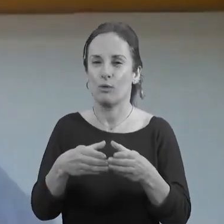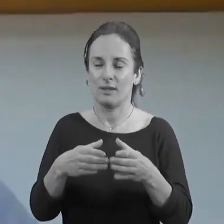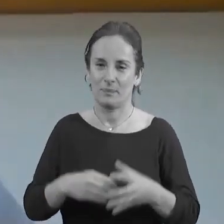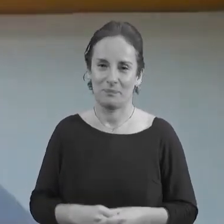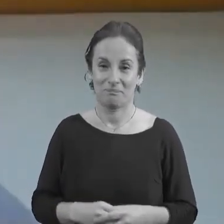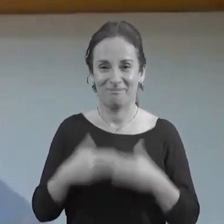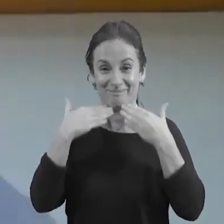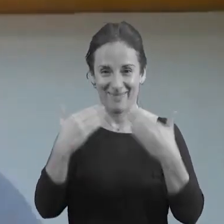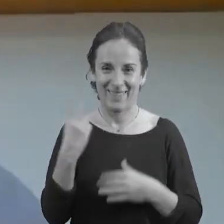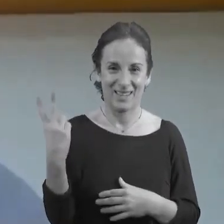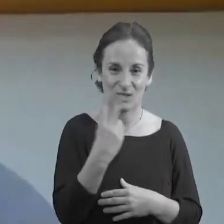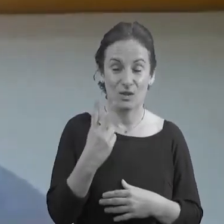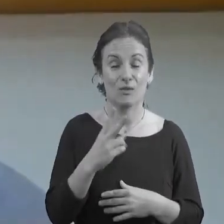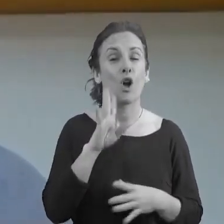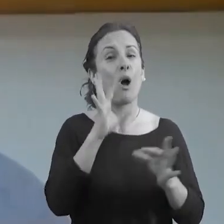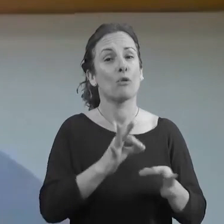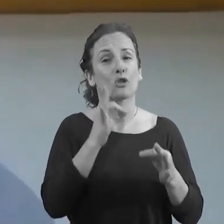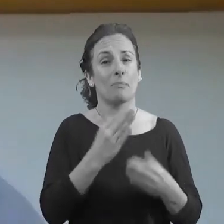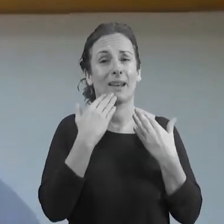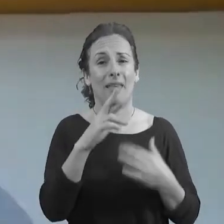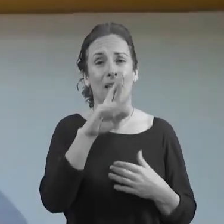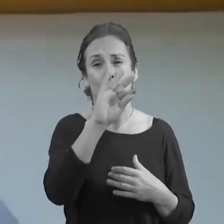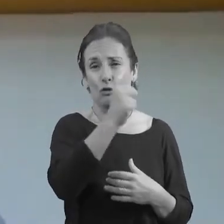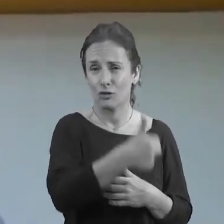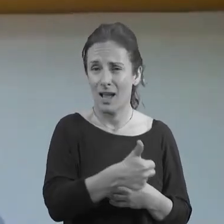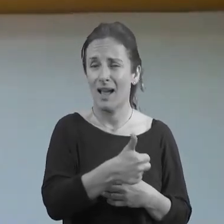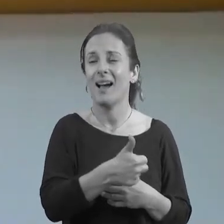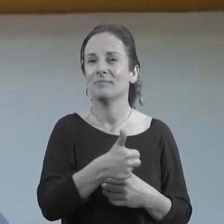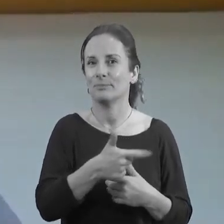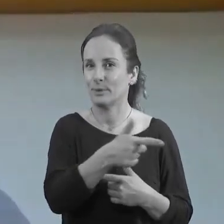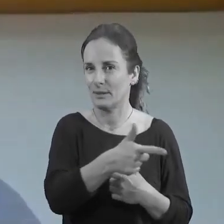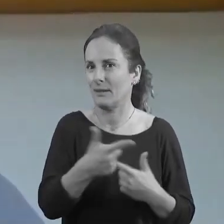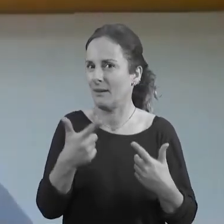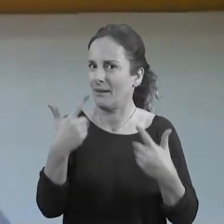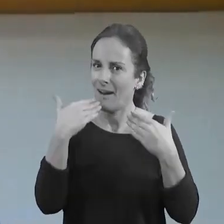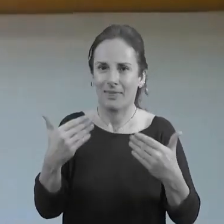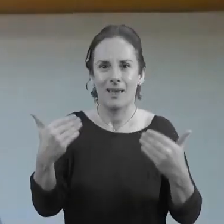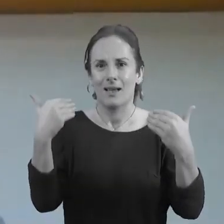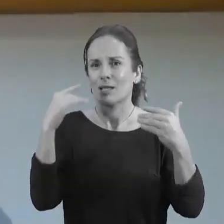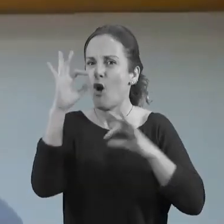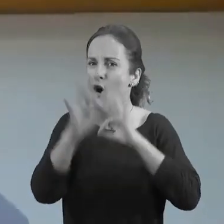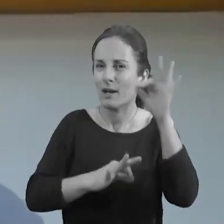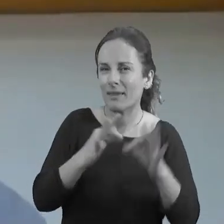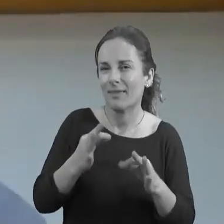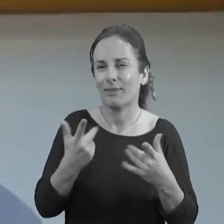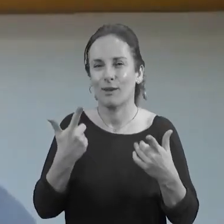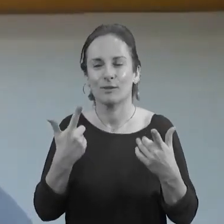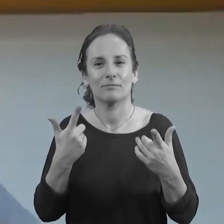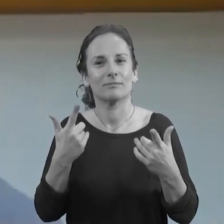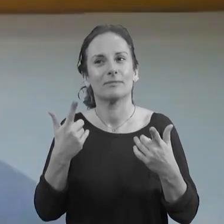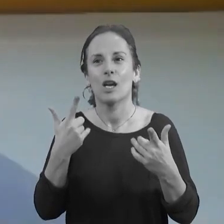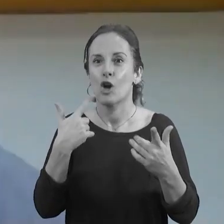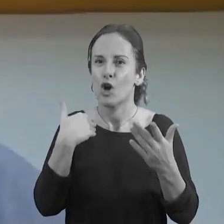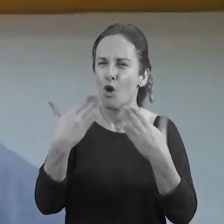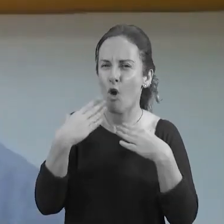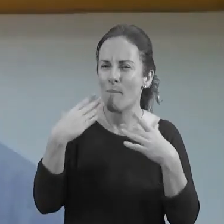dos, gracias en Rosa con Sempre, porque nos ayuda a organizar siempre espacios y conversaciones